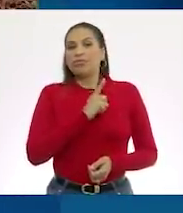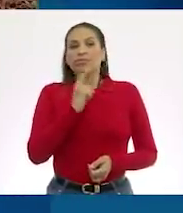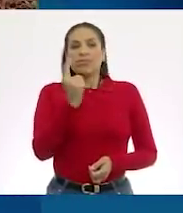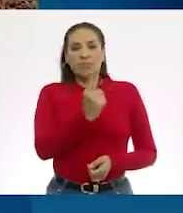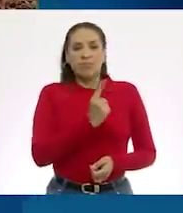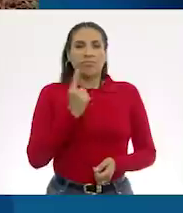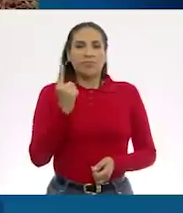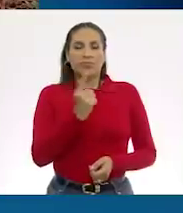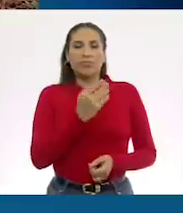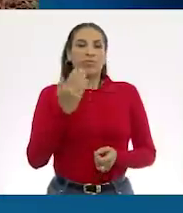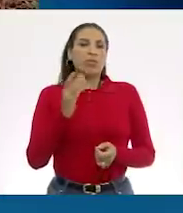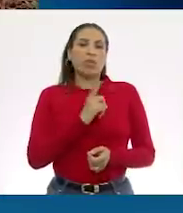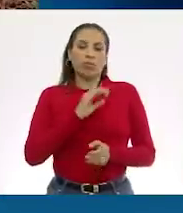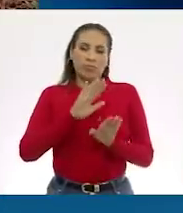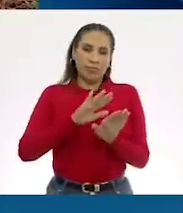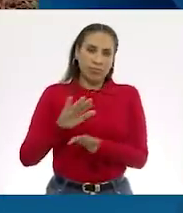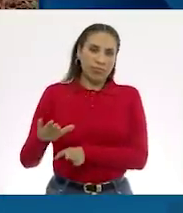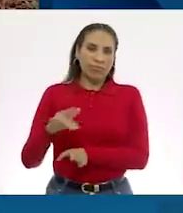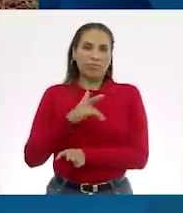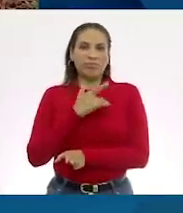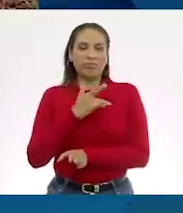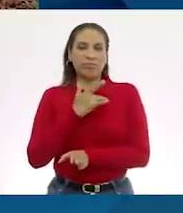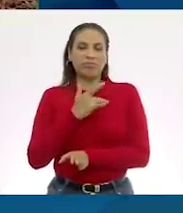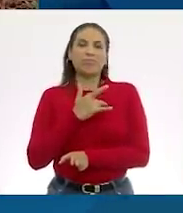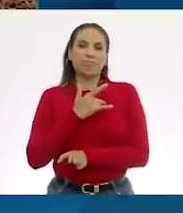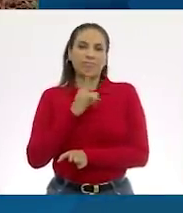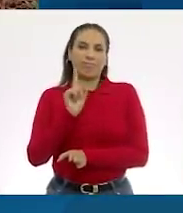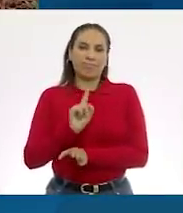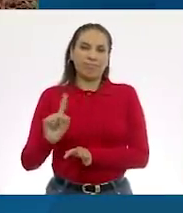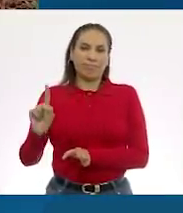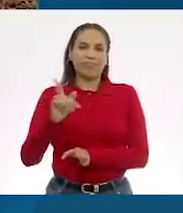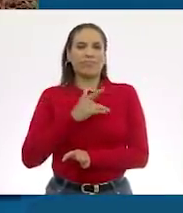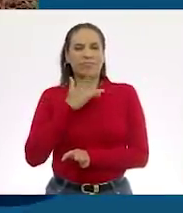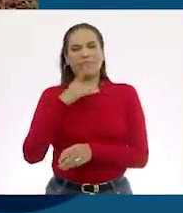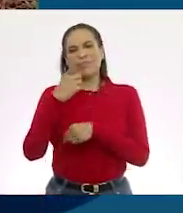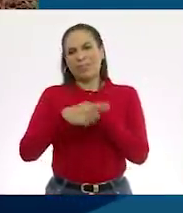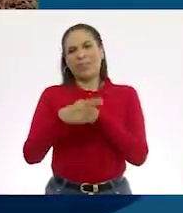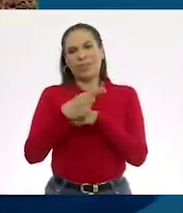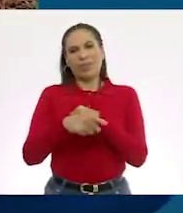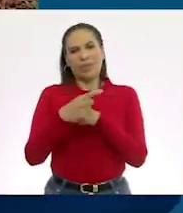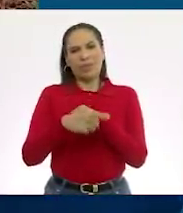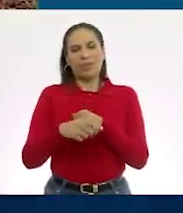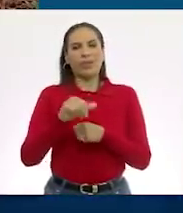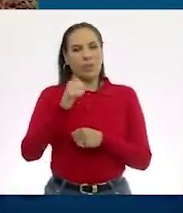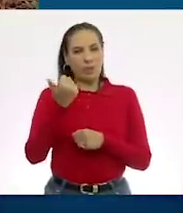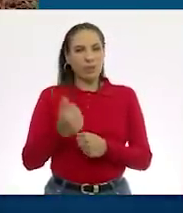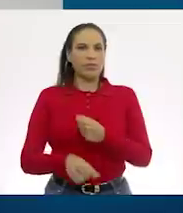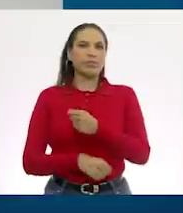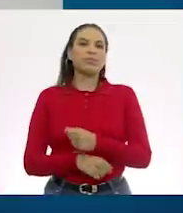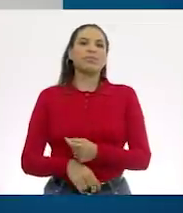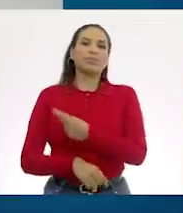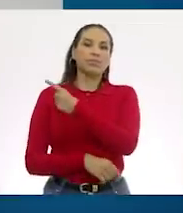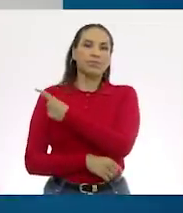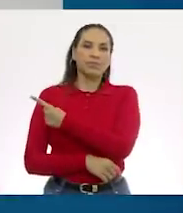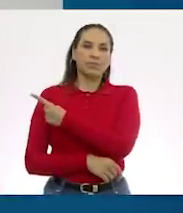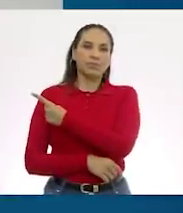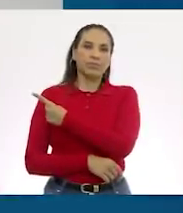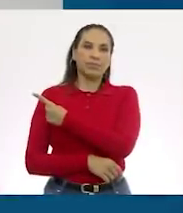soledad, cuando nos hacen a un lado, podemos tener afectaciones. Vamos a ver la siguiente.